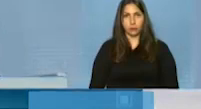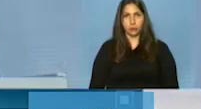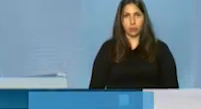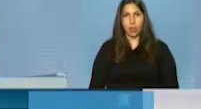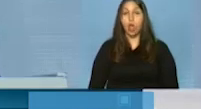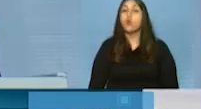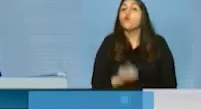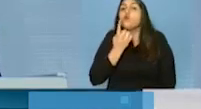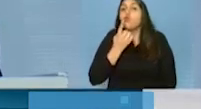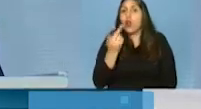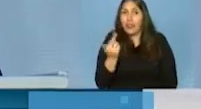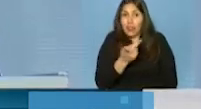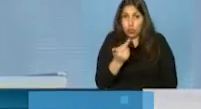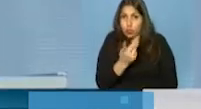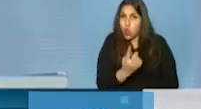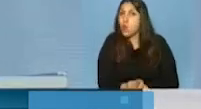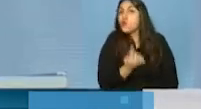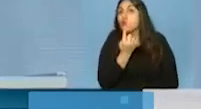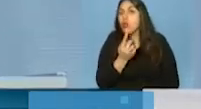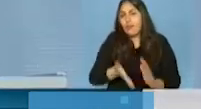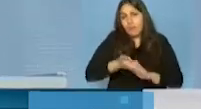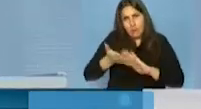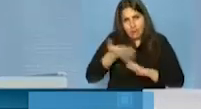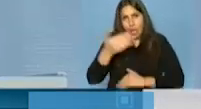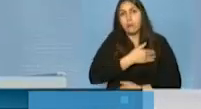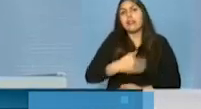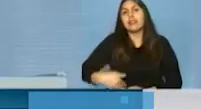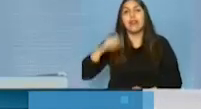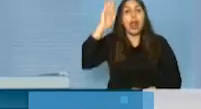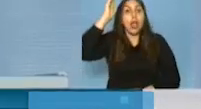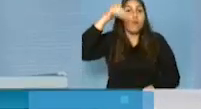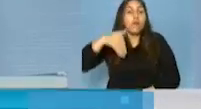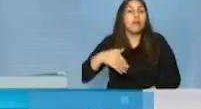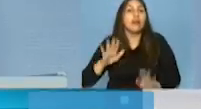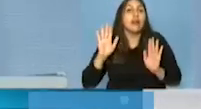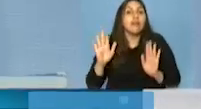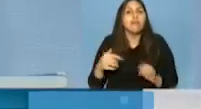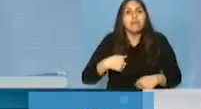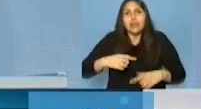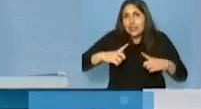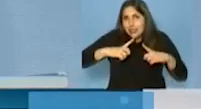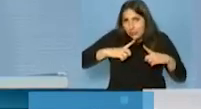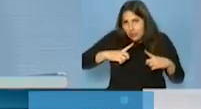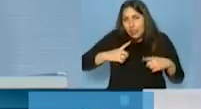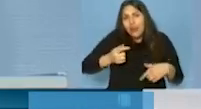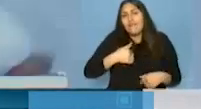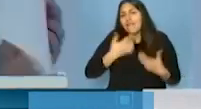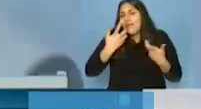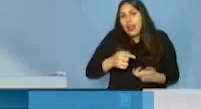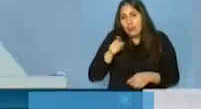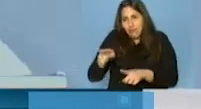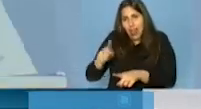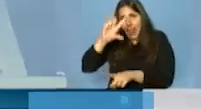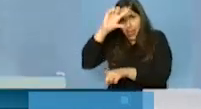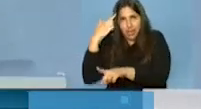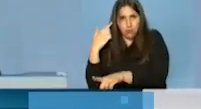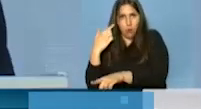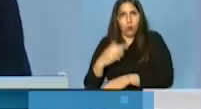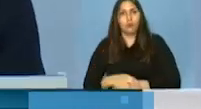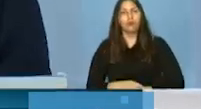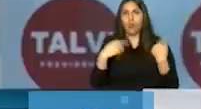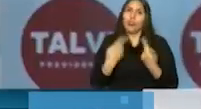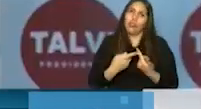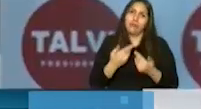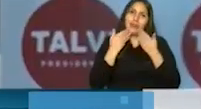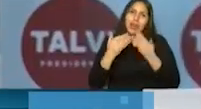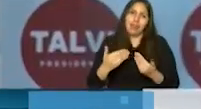caballo oscuro. Se dice cuando de alguien no se puede prever qué está pensando, qué pasa por su cabeza y qué va a hacer.